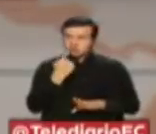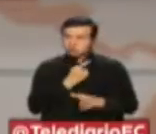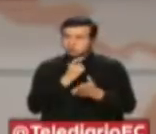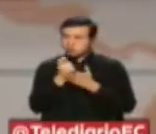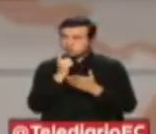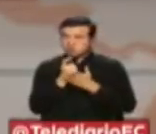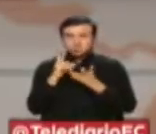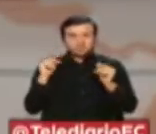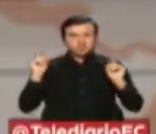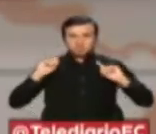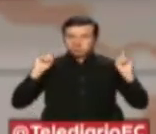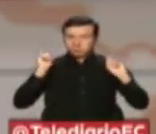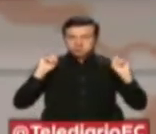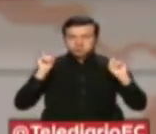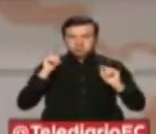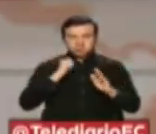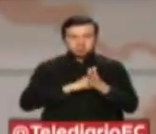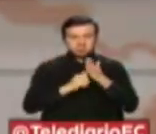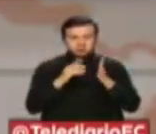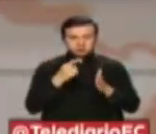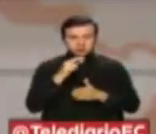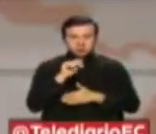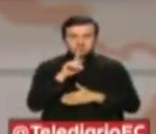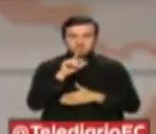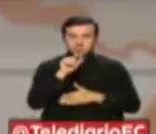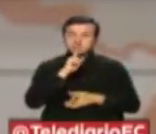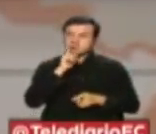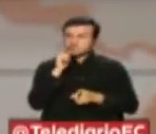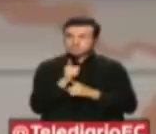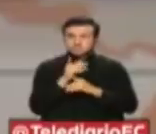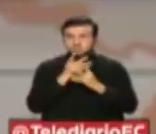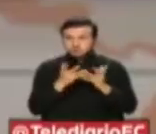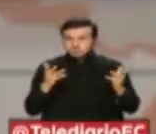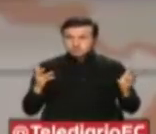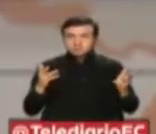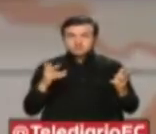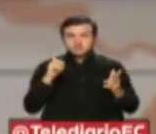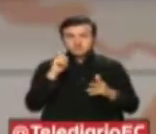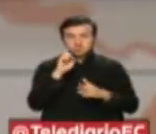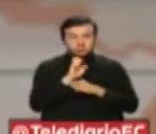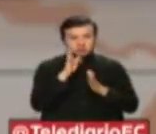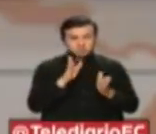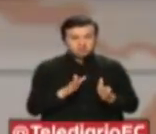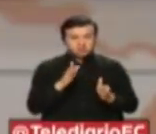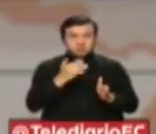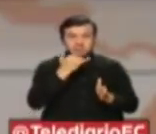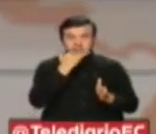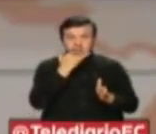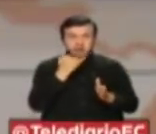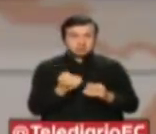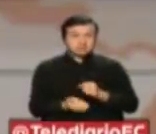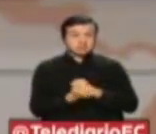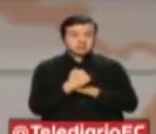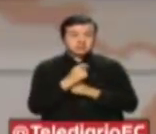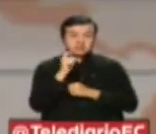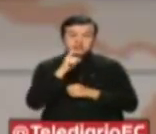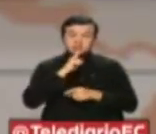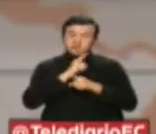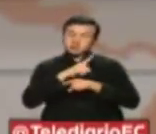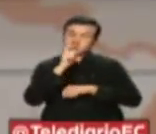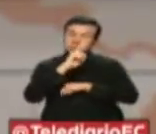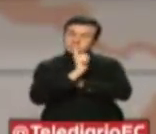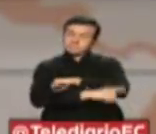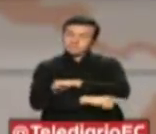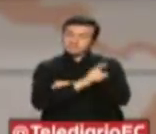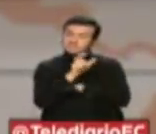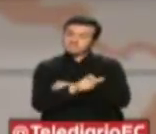a nadie y lo que ha dicho el ministro grande es verdad si existe una ecuatoriano que ha traicionado a la patria tendrá que asumir